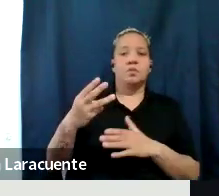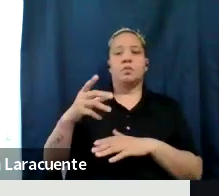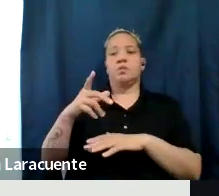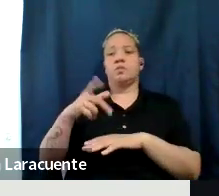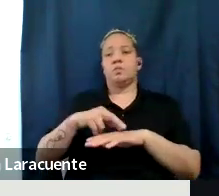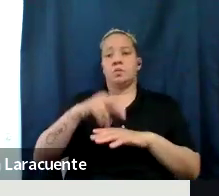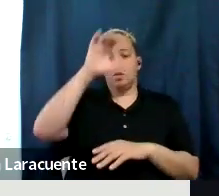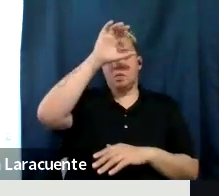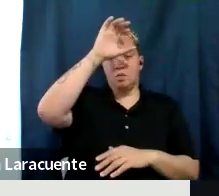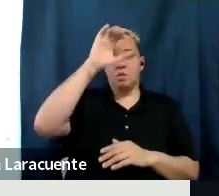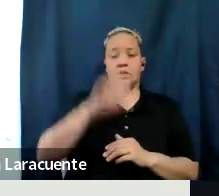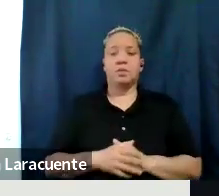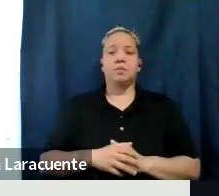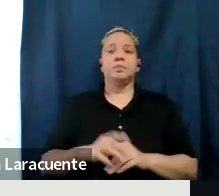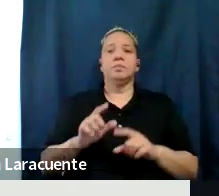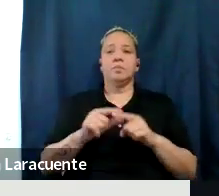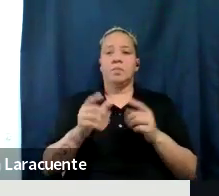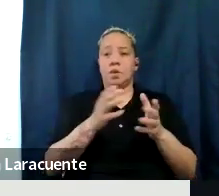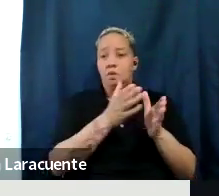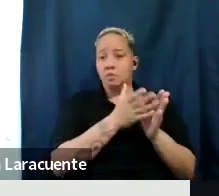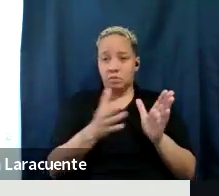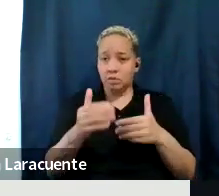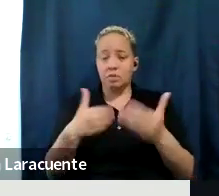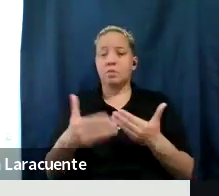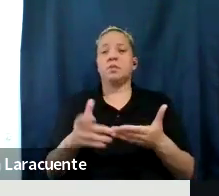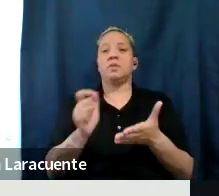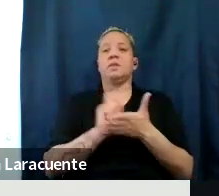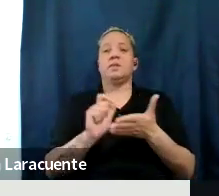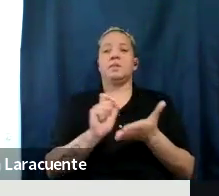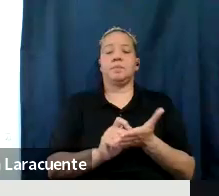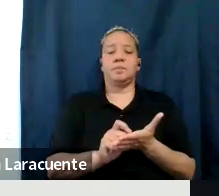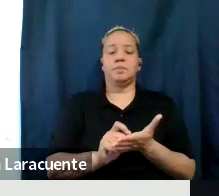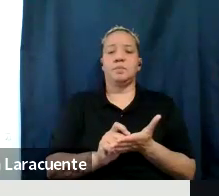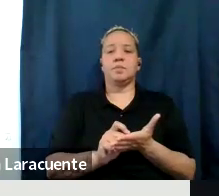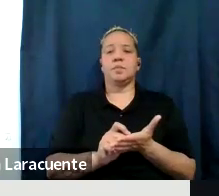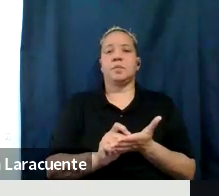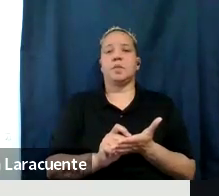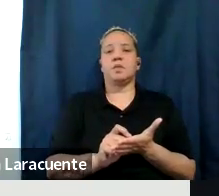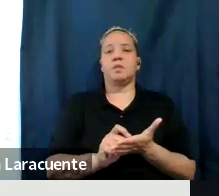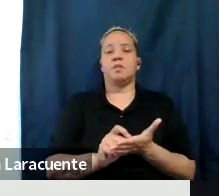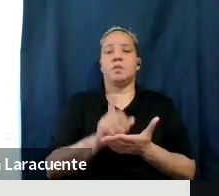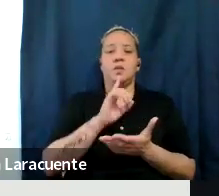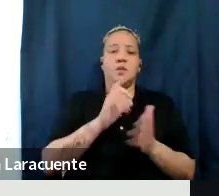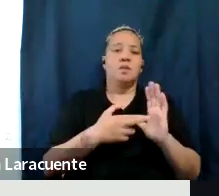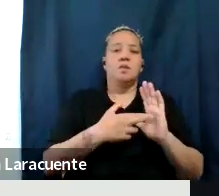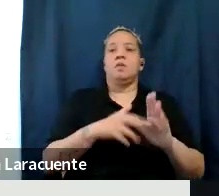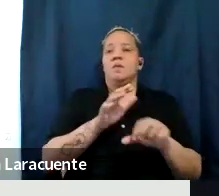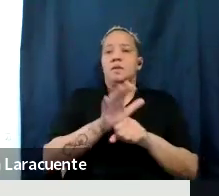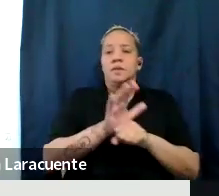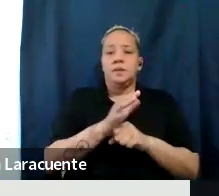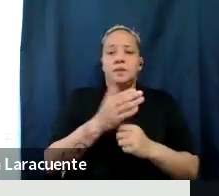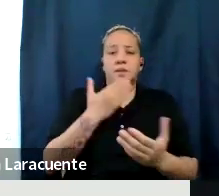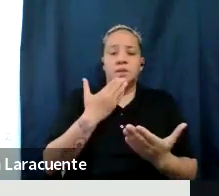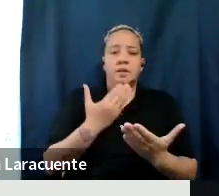y Cuba, pero en ese tránsito es cuando escribe esta composición que en realidad refleja bastante bien